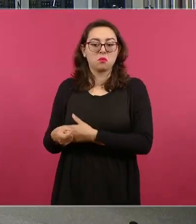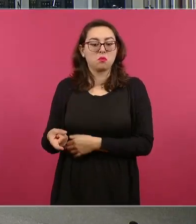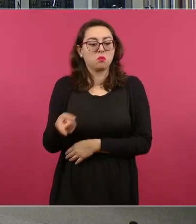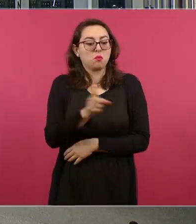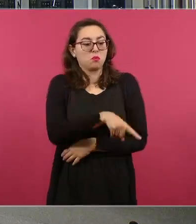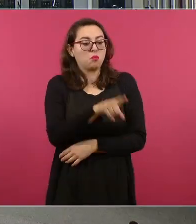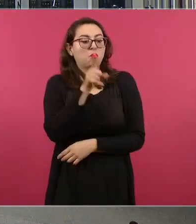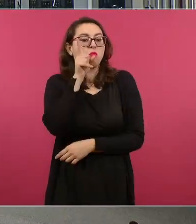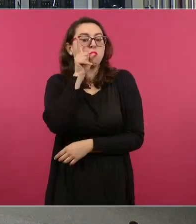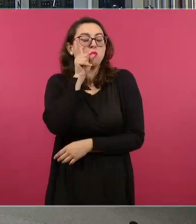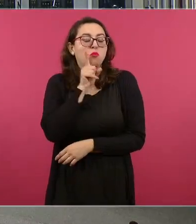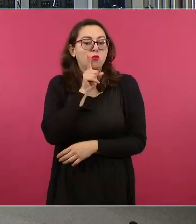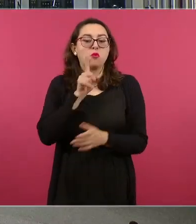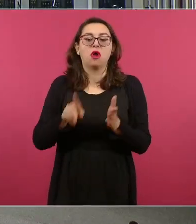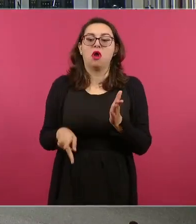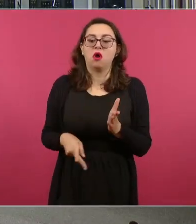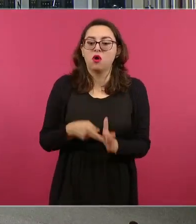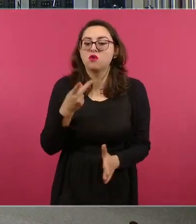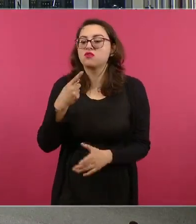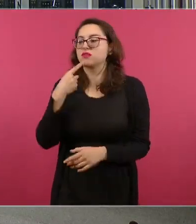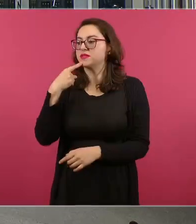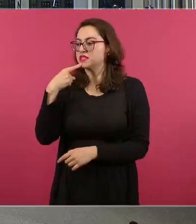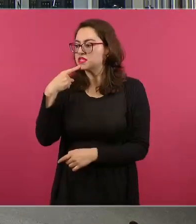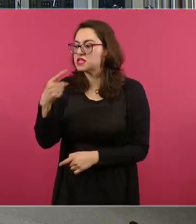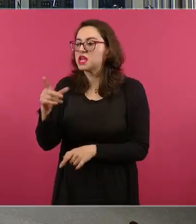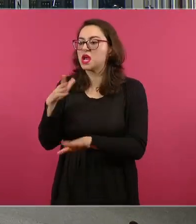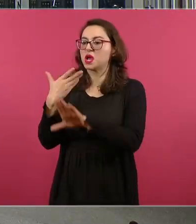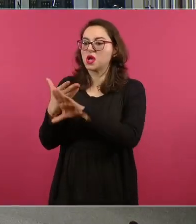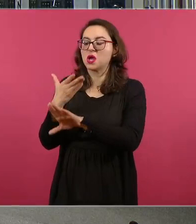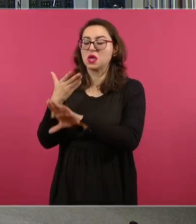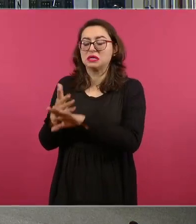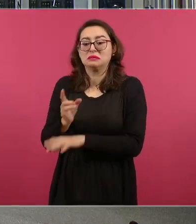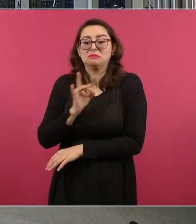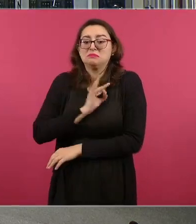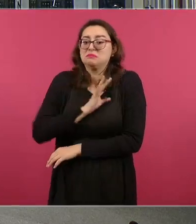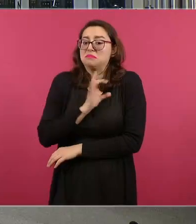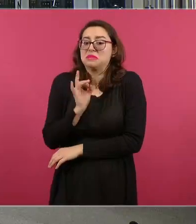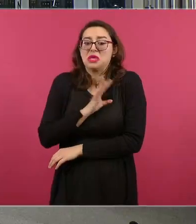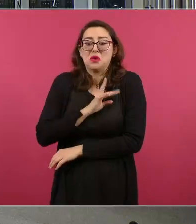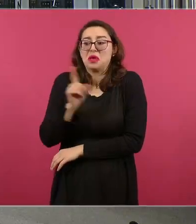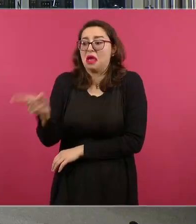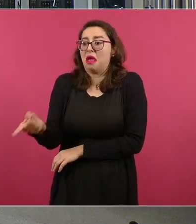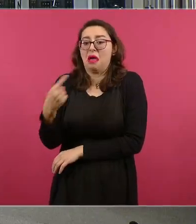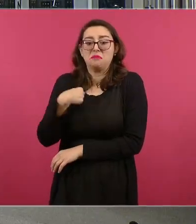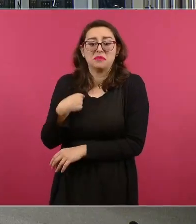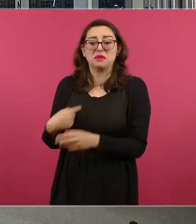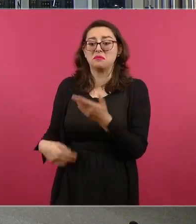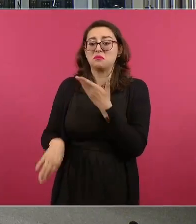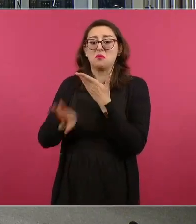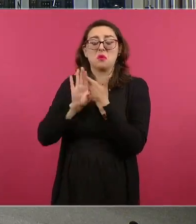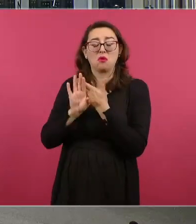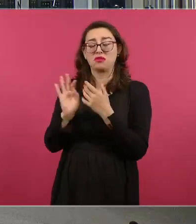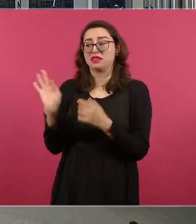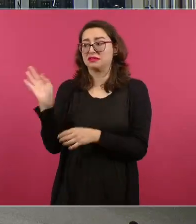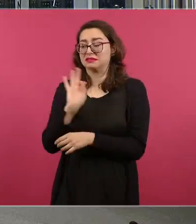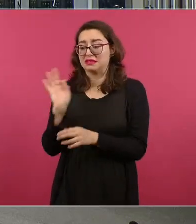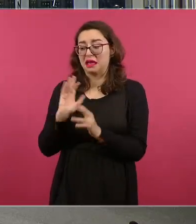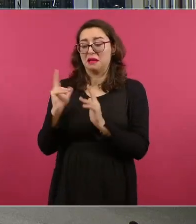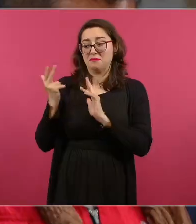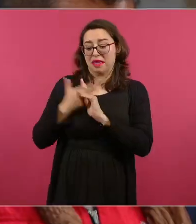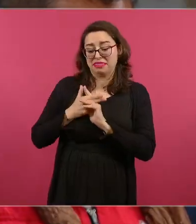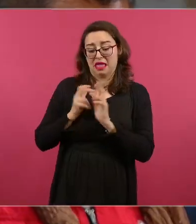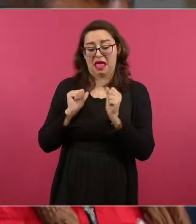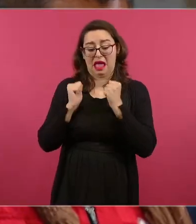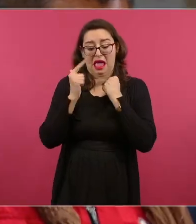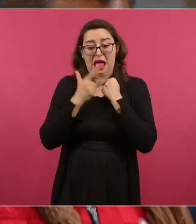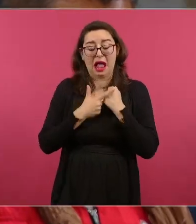con mentiras y señalamientos infundados, dijo que temía por su vida, ya que el día 27 de agosto dijo que